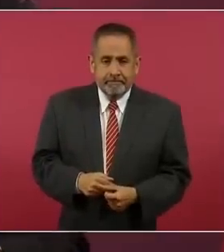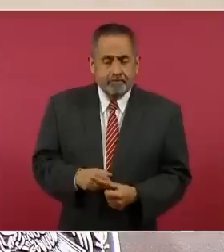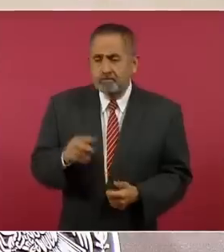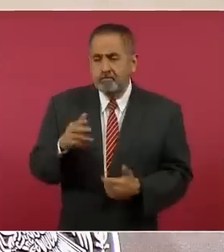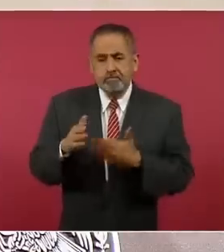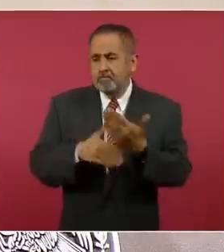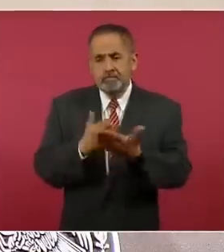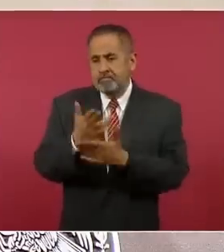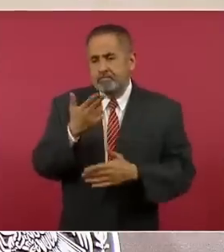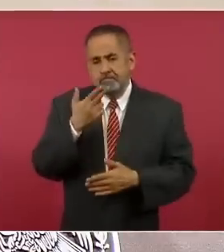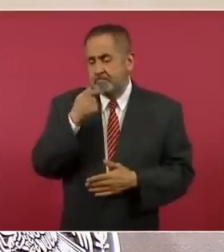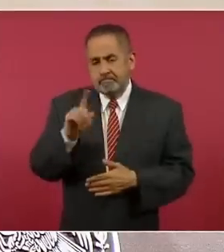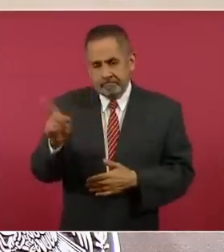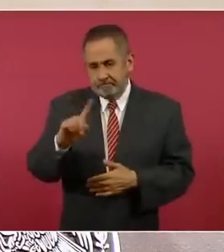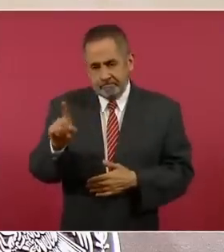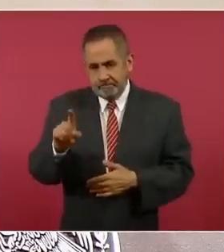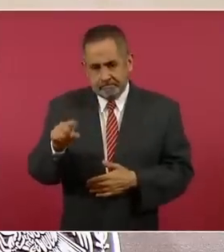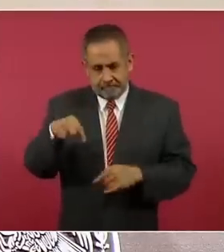procede.